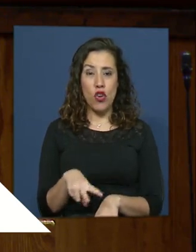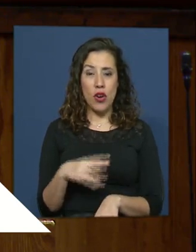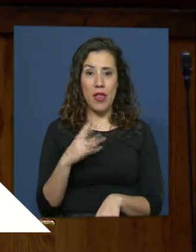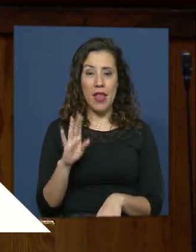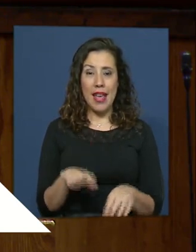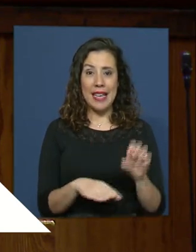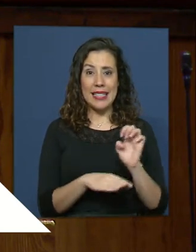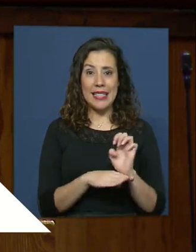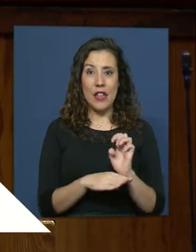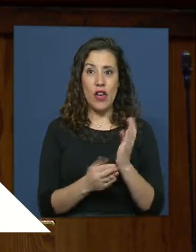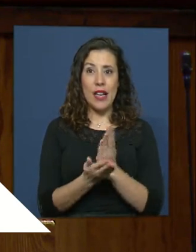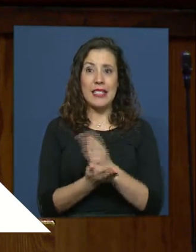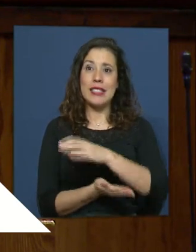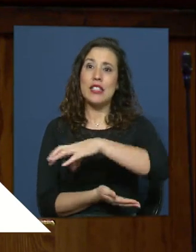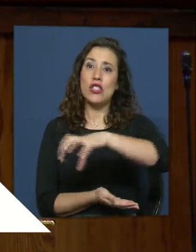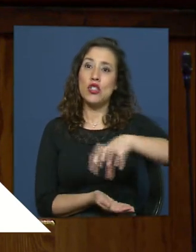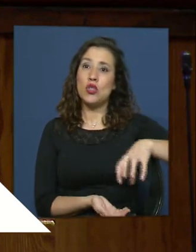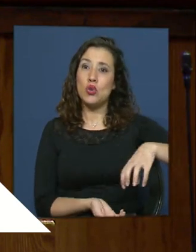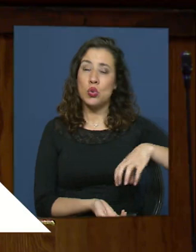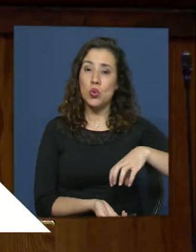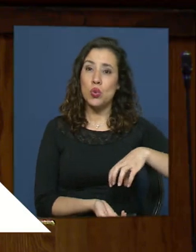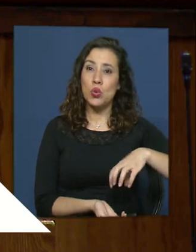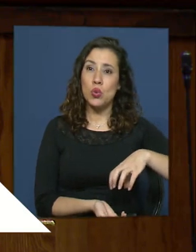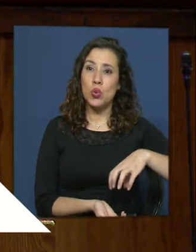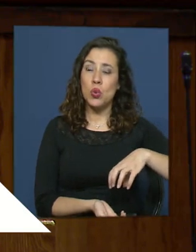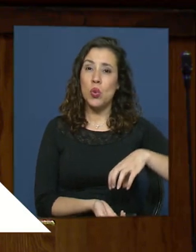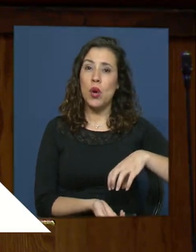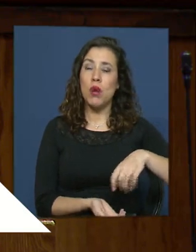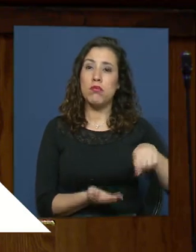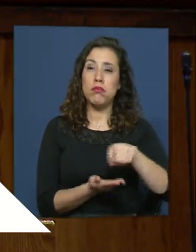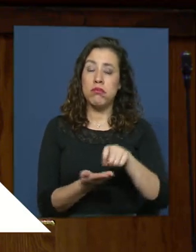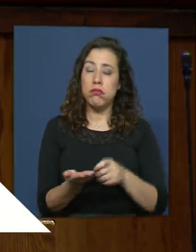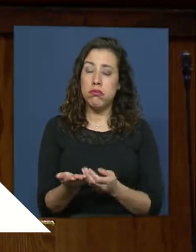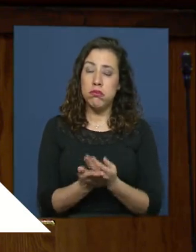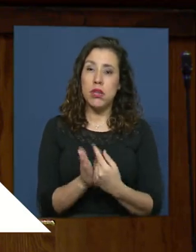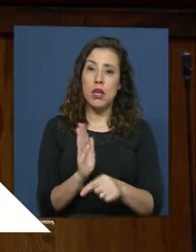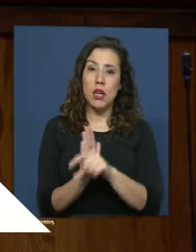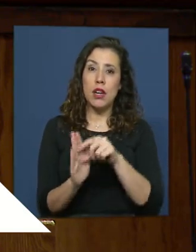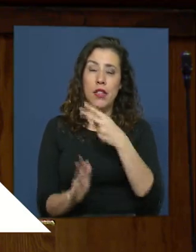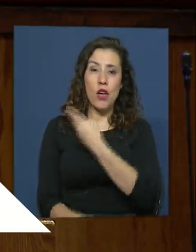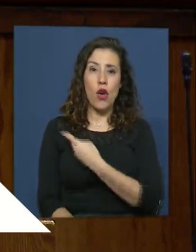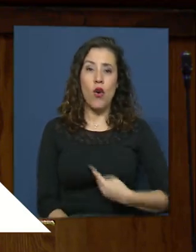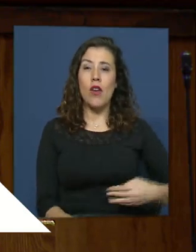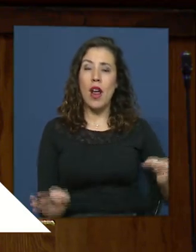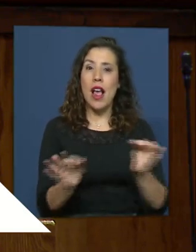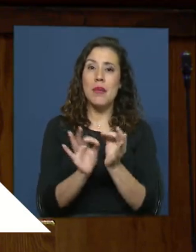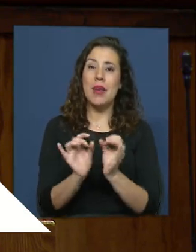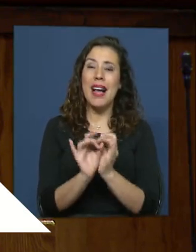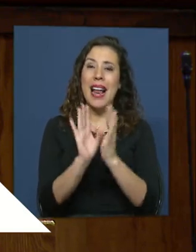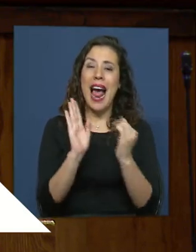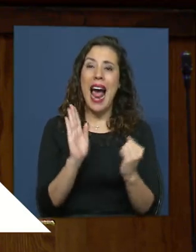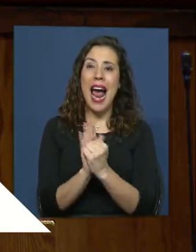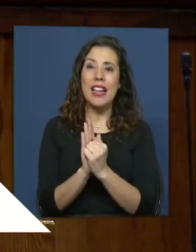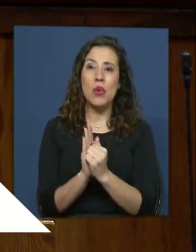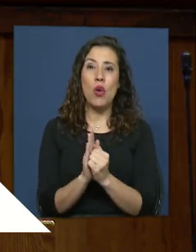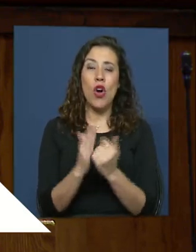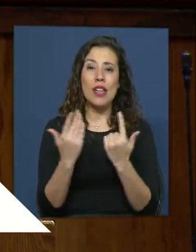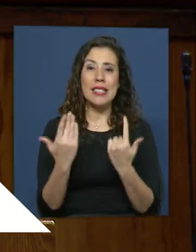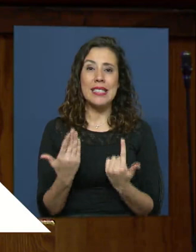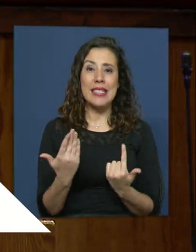a establecimientos educacionales, se presentó una indicación del Ejecutivo para aclarar en el artículo